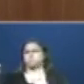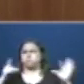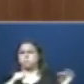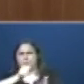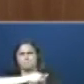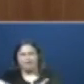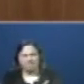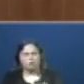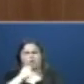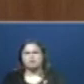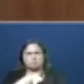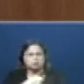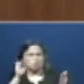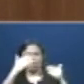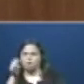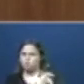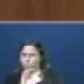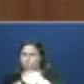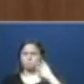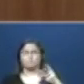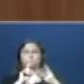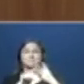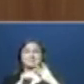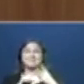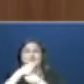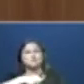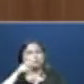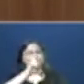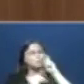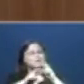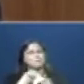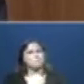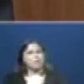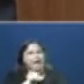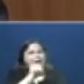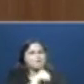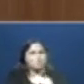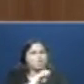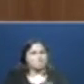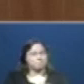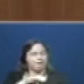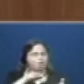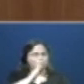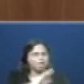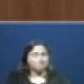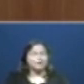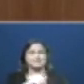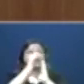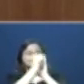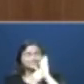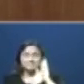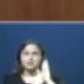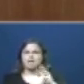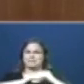y tercera la de ayudar a esas entidades locales a cumplir los necesarios criterios de